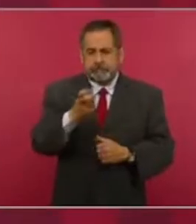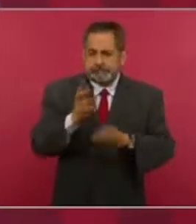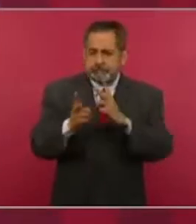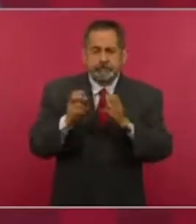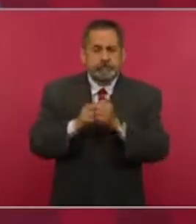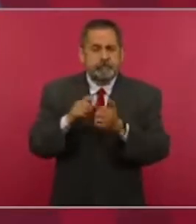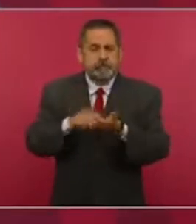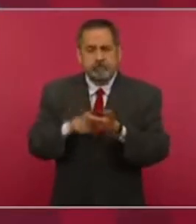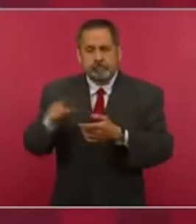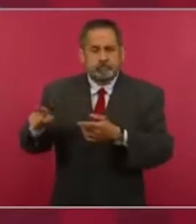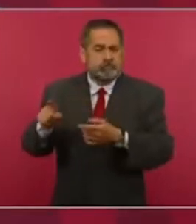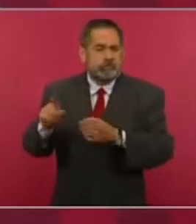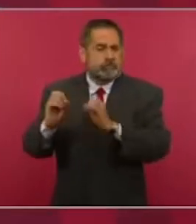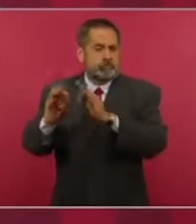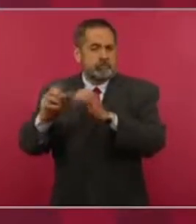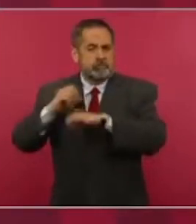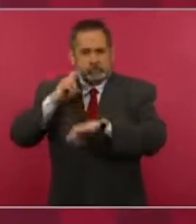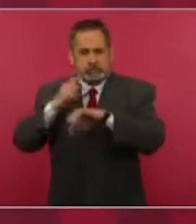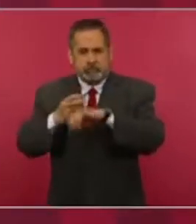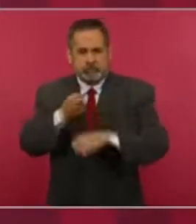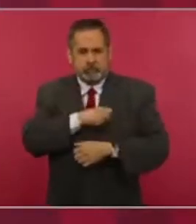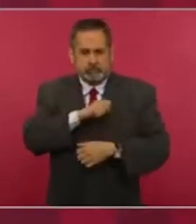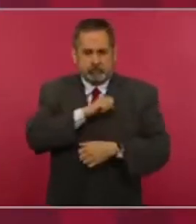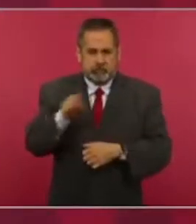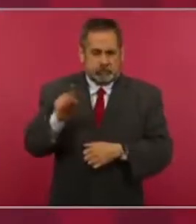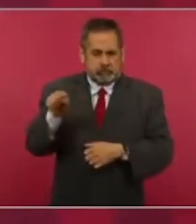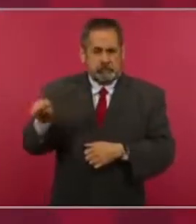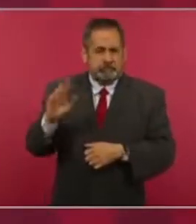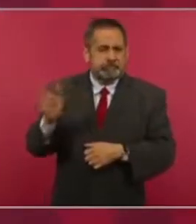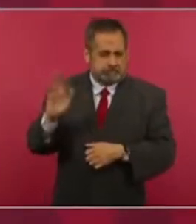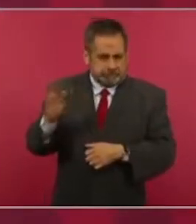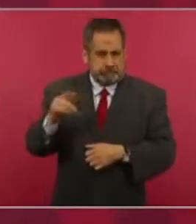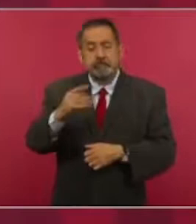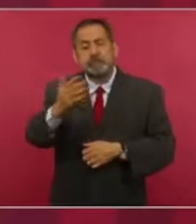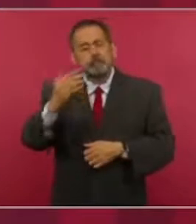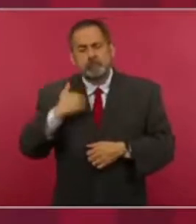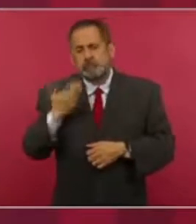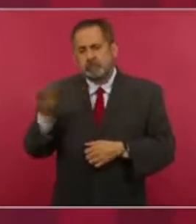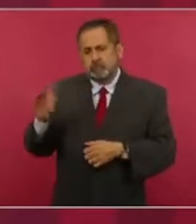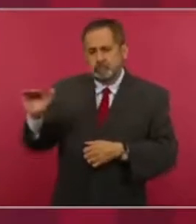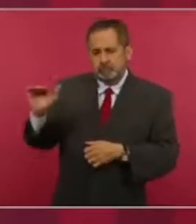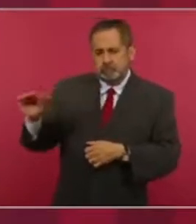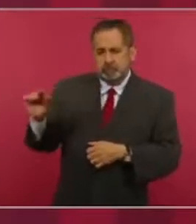salud. Le voy a pedir al doctor